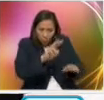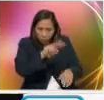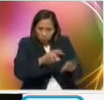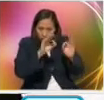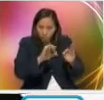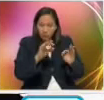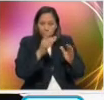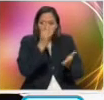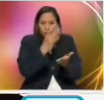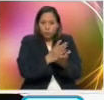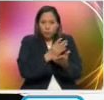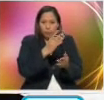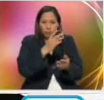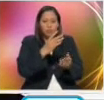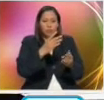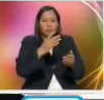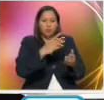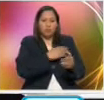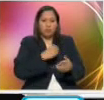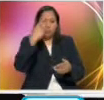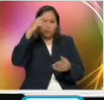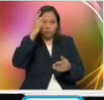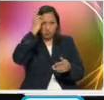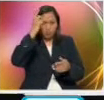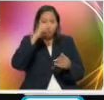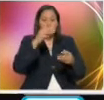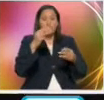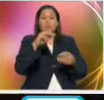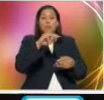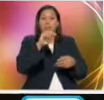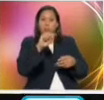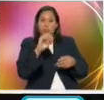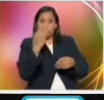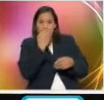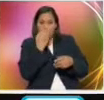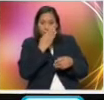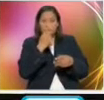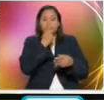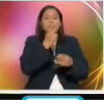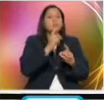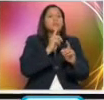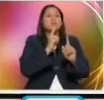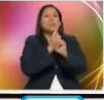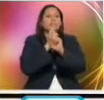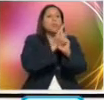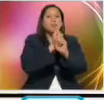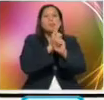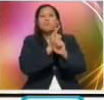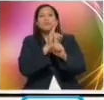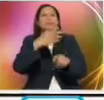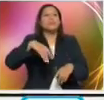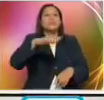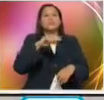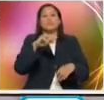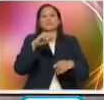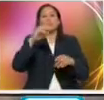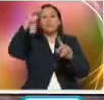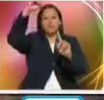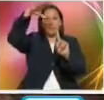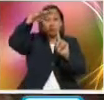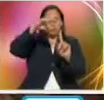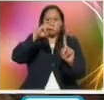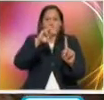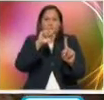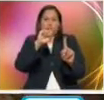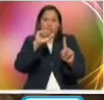verdadero y al único Dios, porque recuerden que en Mateo se habla que ellos van persiguiendo al Mesías, al hijo,